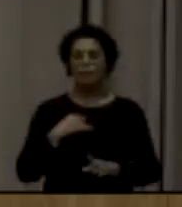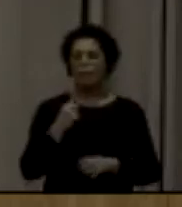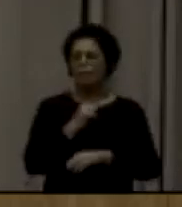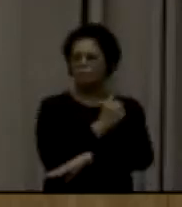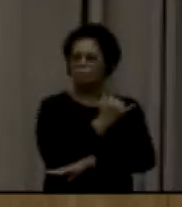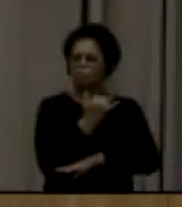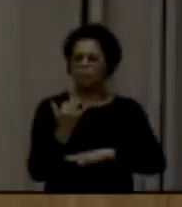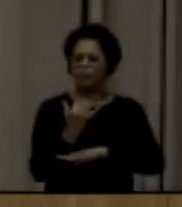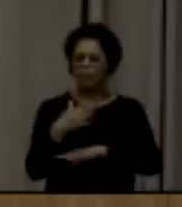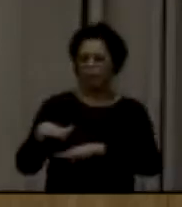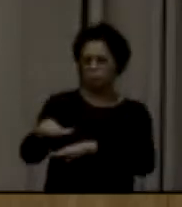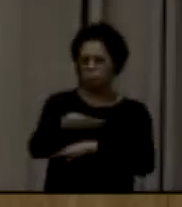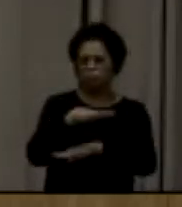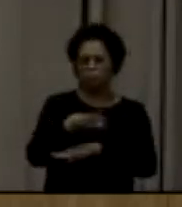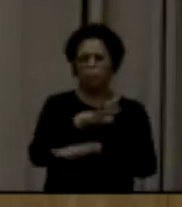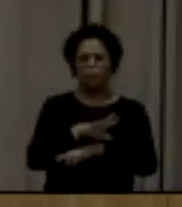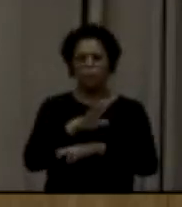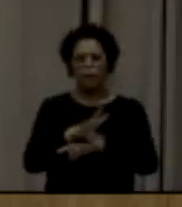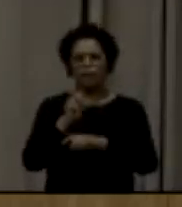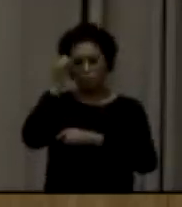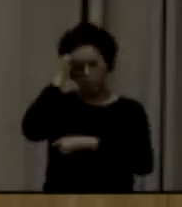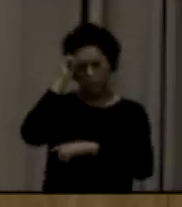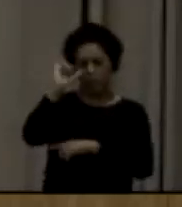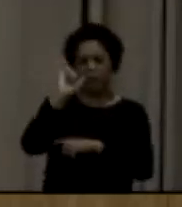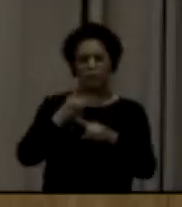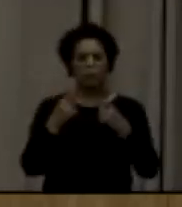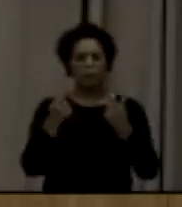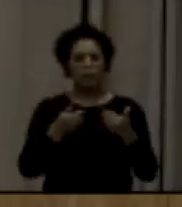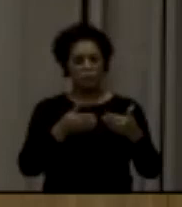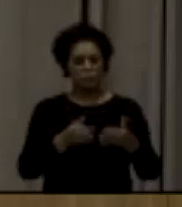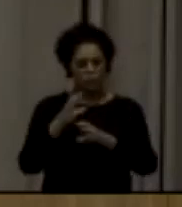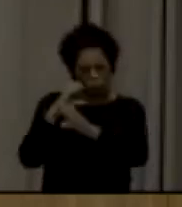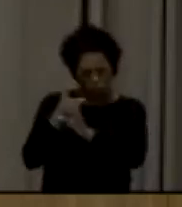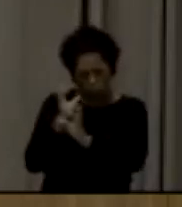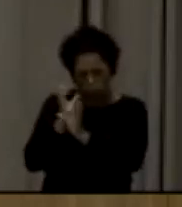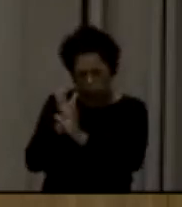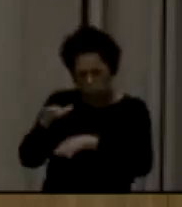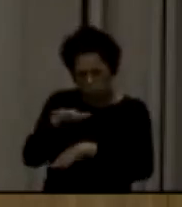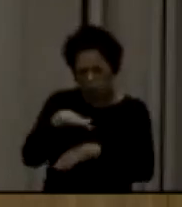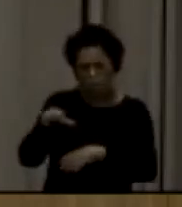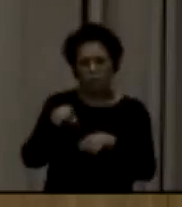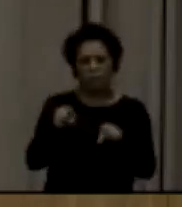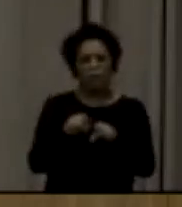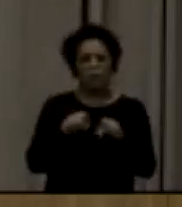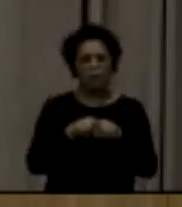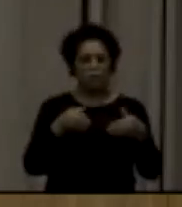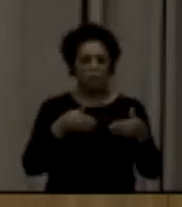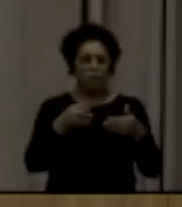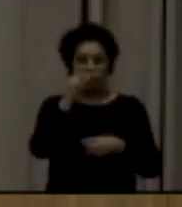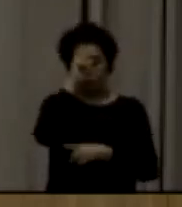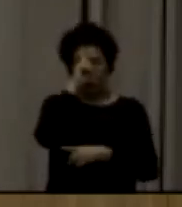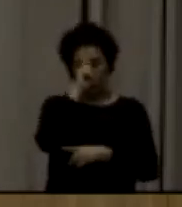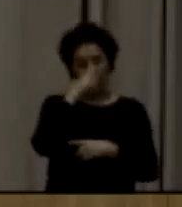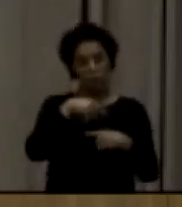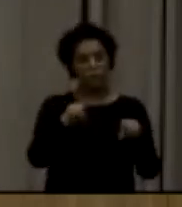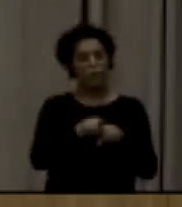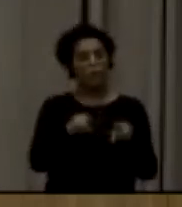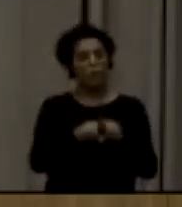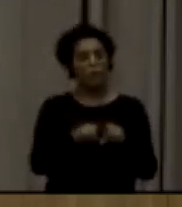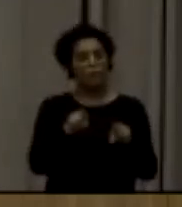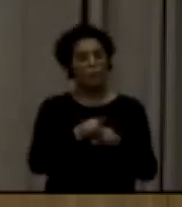aparte está el viceministerio de redes de ambulatorios y hasta el viceministerio de red de hospitales resulta